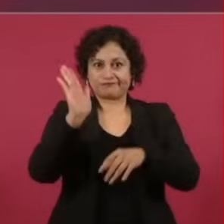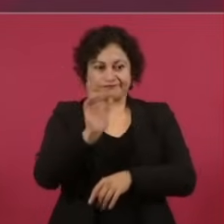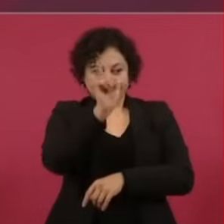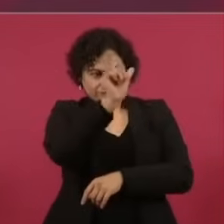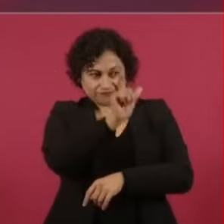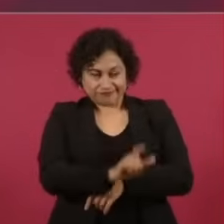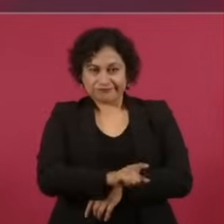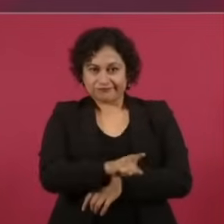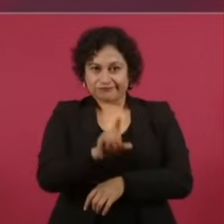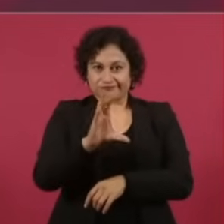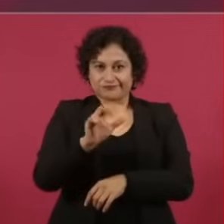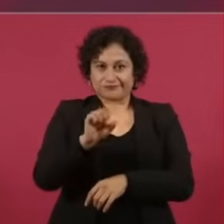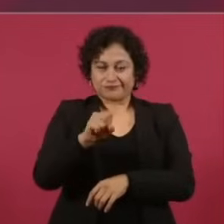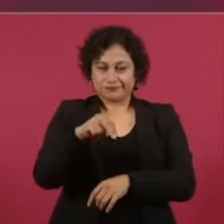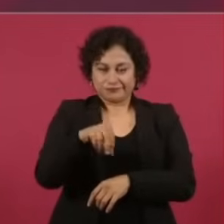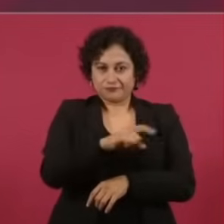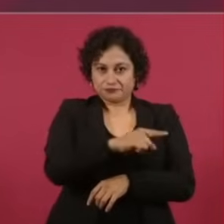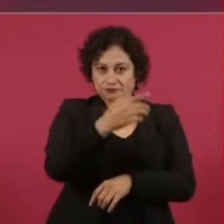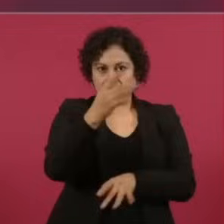El señor Carstens.